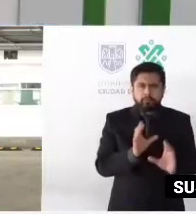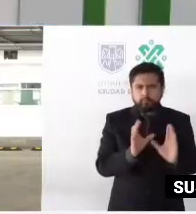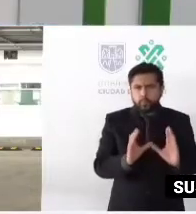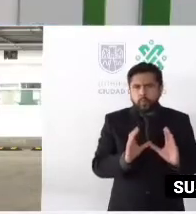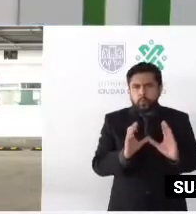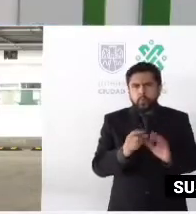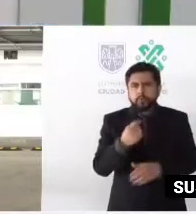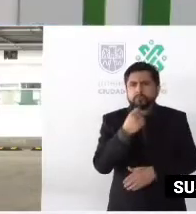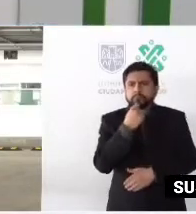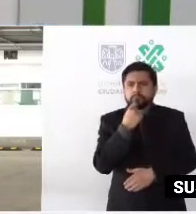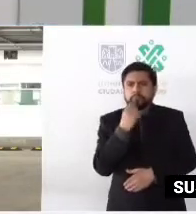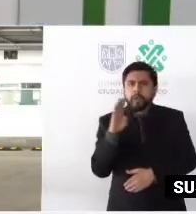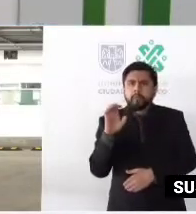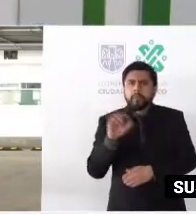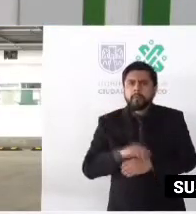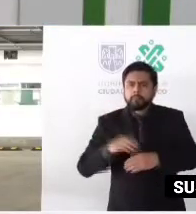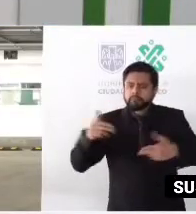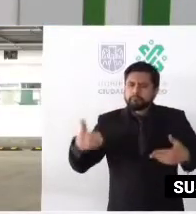sigue, por favor.